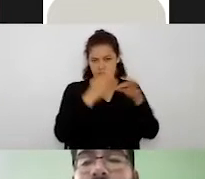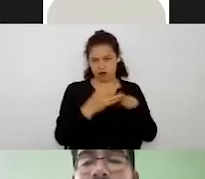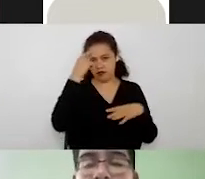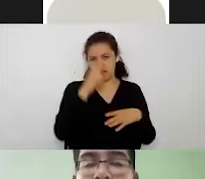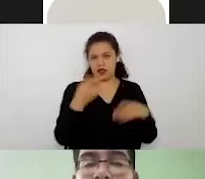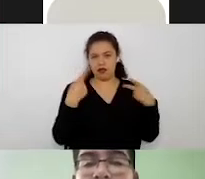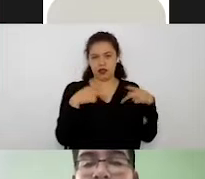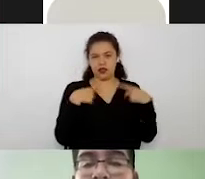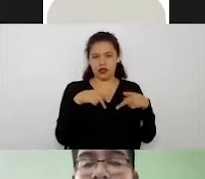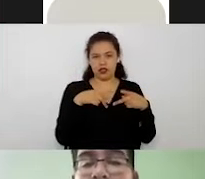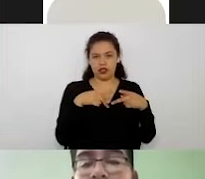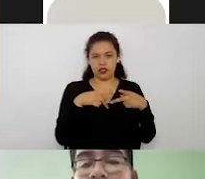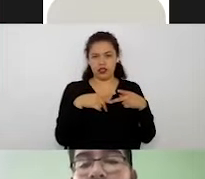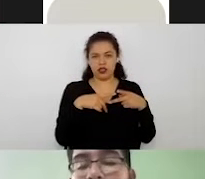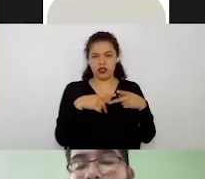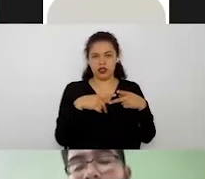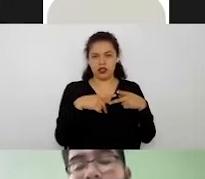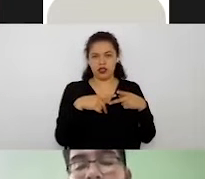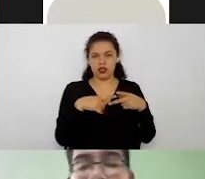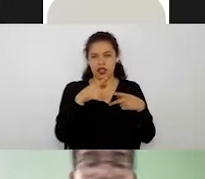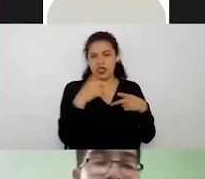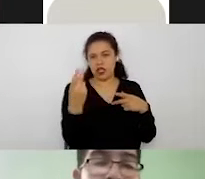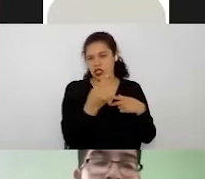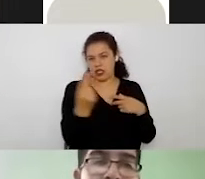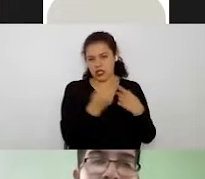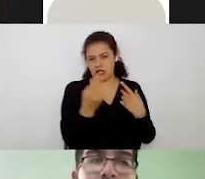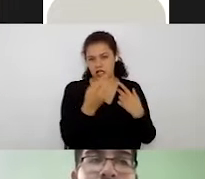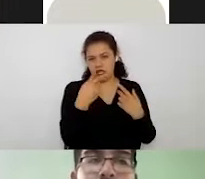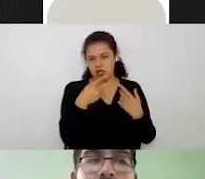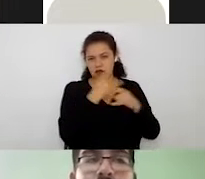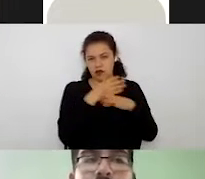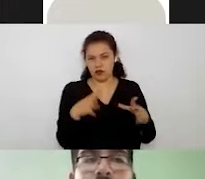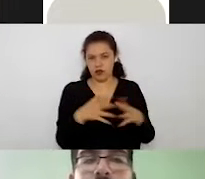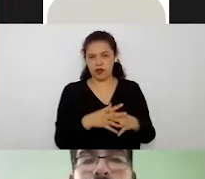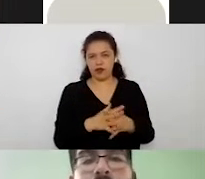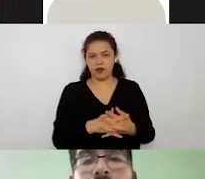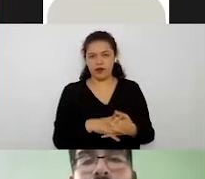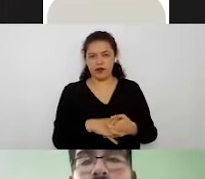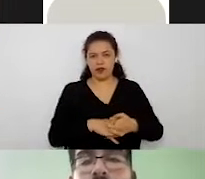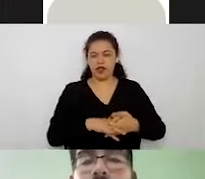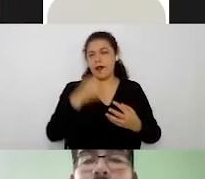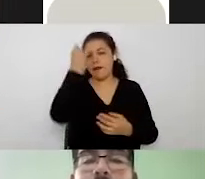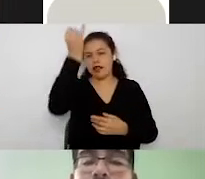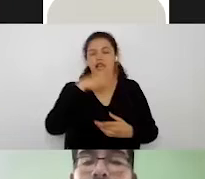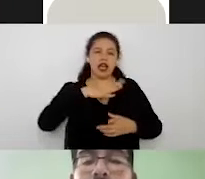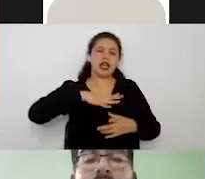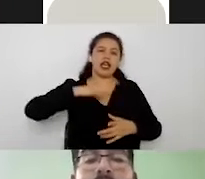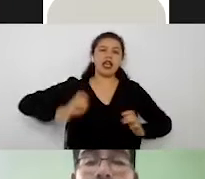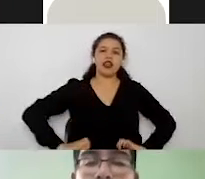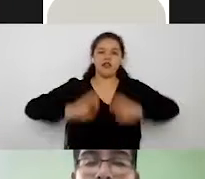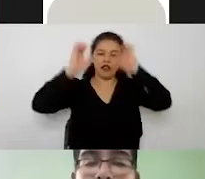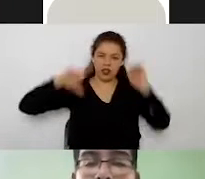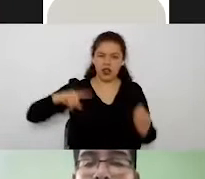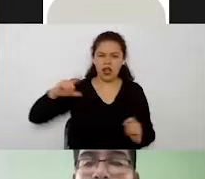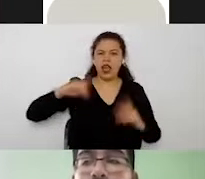personas que sean necesarias. Imagínense que estuviéramos en un edificio de gobierno, en Palacio